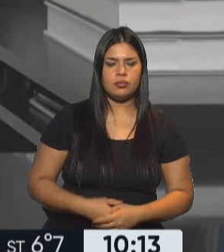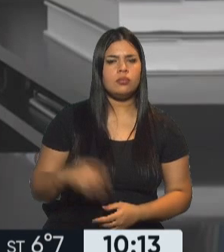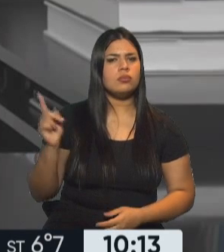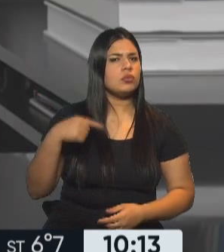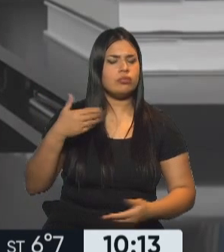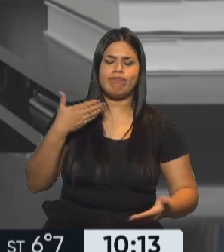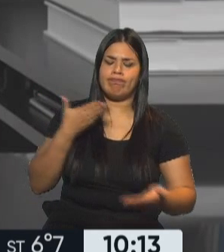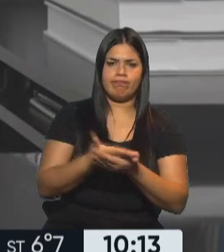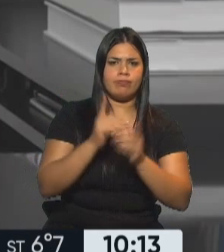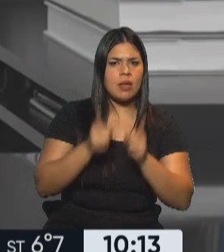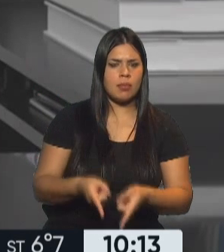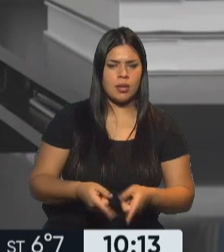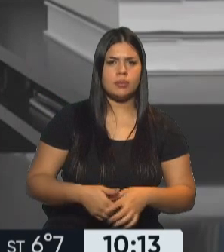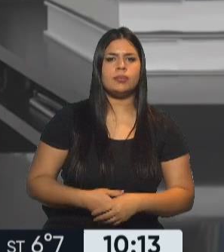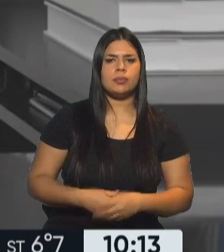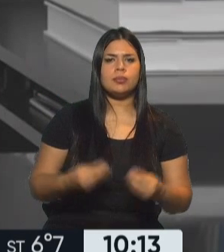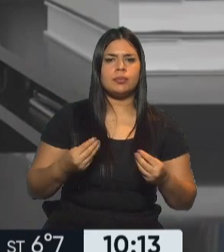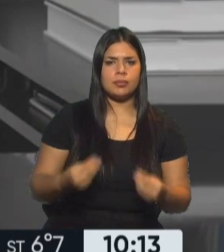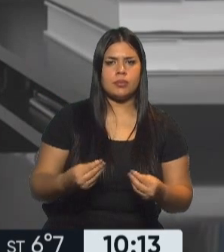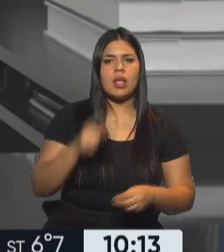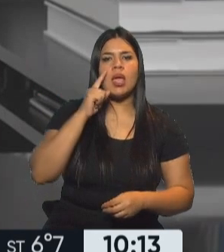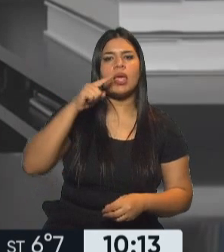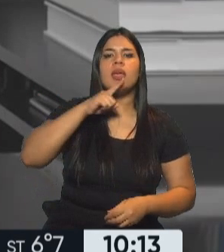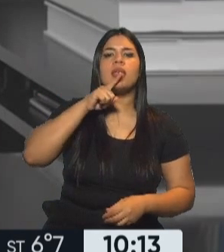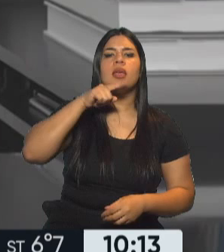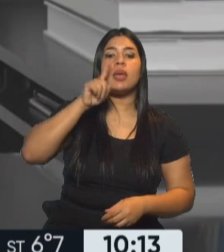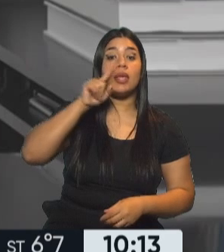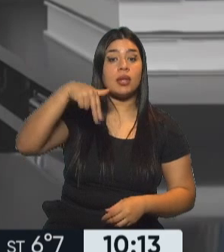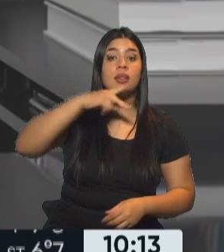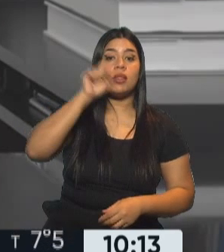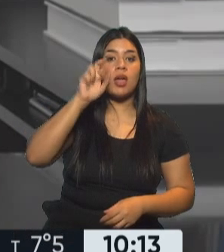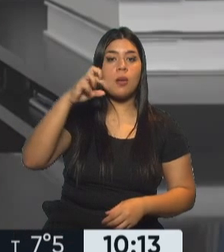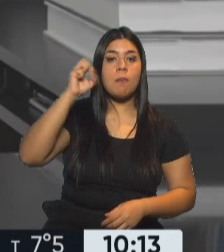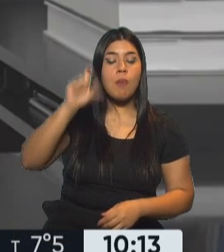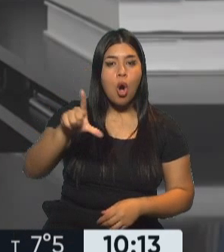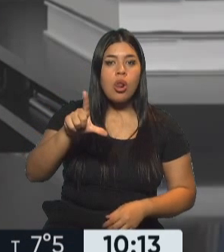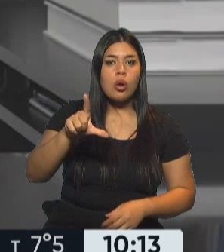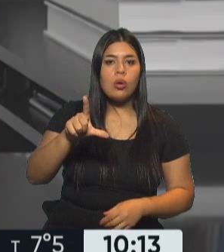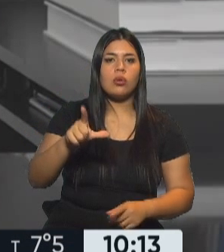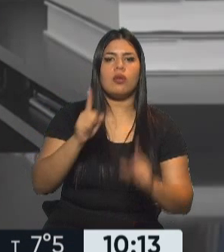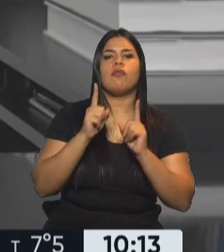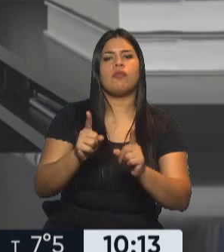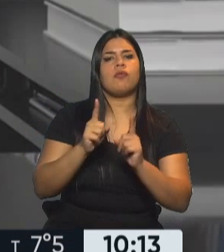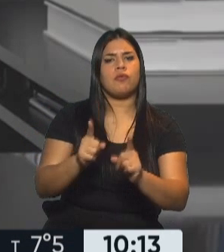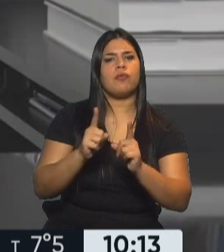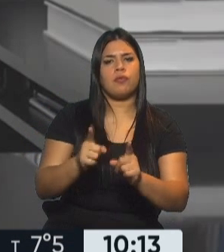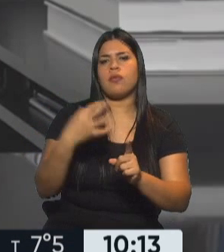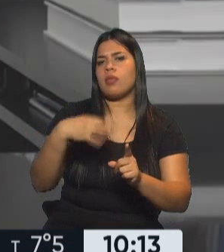Exigimos también a Interpol que mantenga vigentes los pedidos de